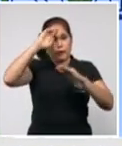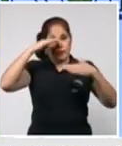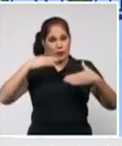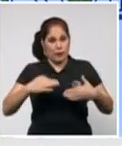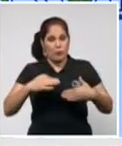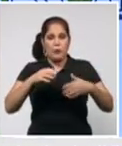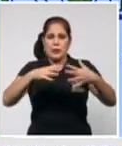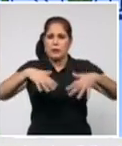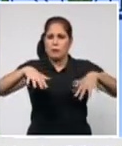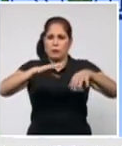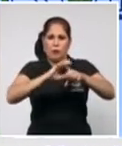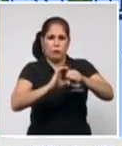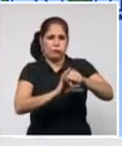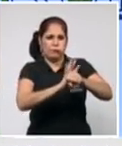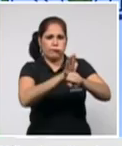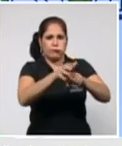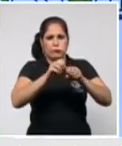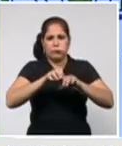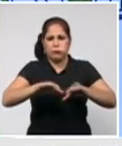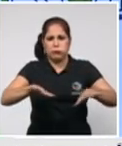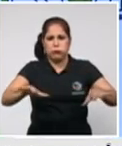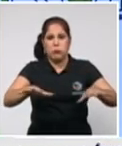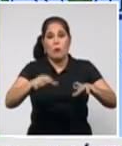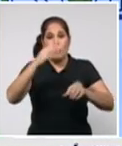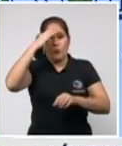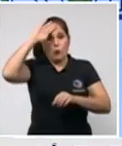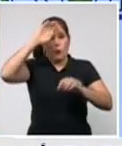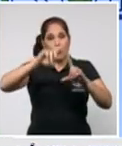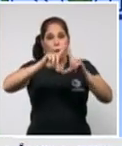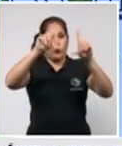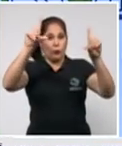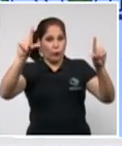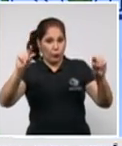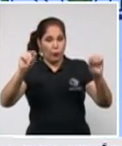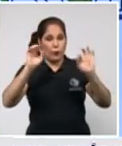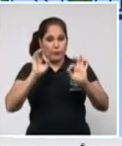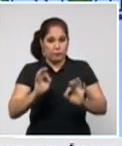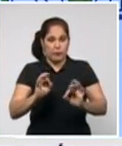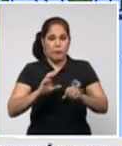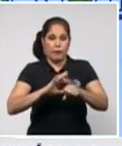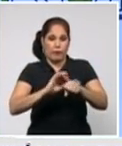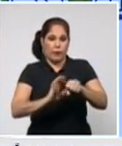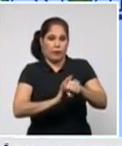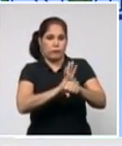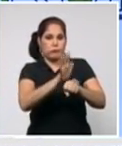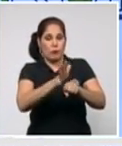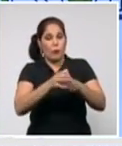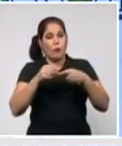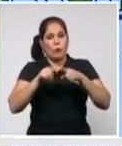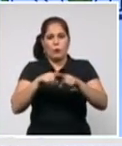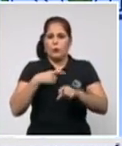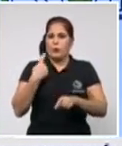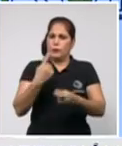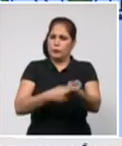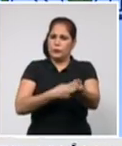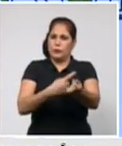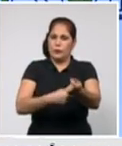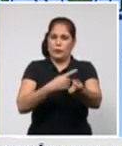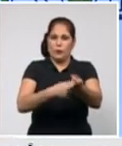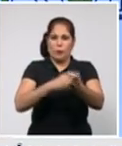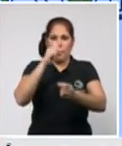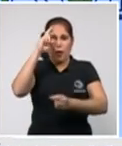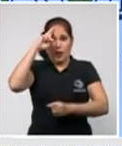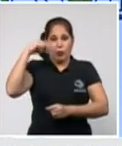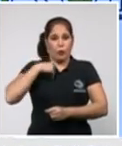la actualización de la situación epidemiológica del país frente a la COVID-19. Nos acompaña, como ya es habitual, el doctor Francisco